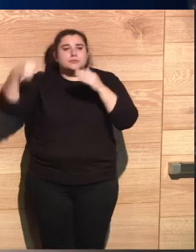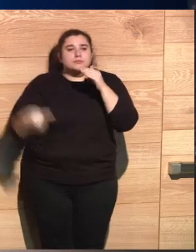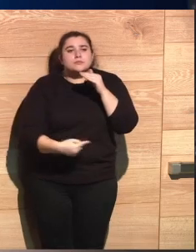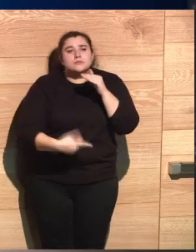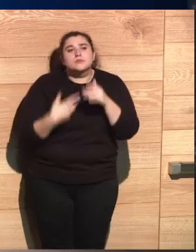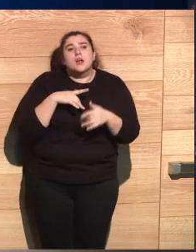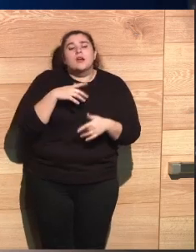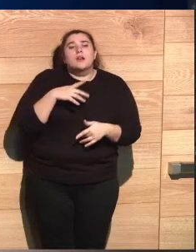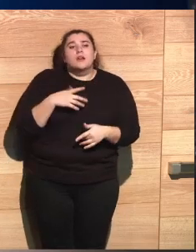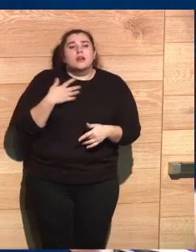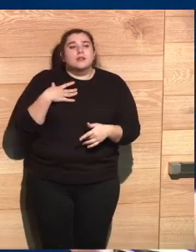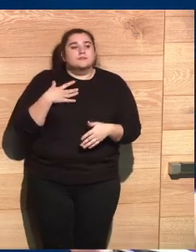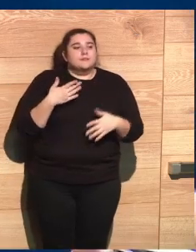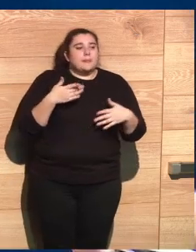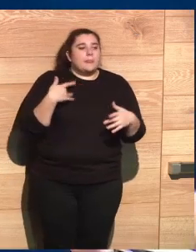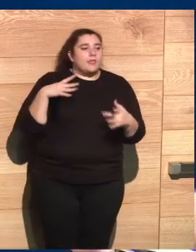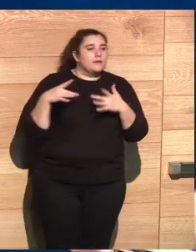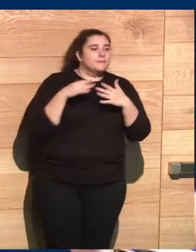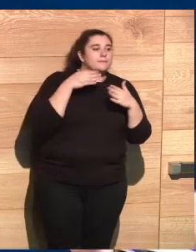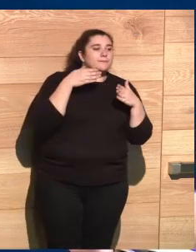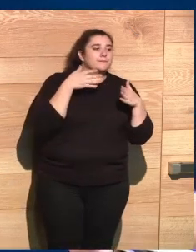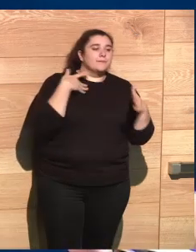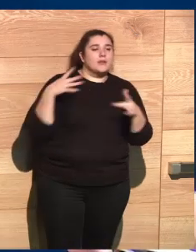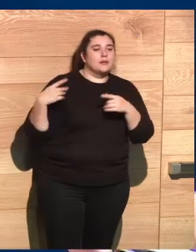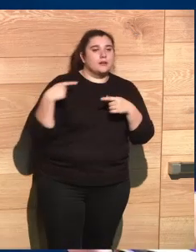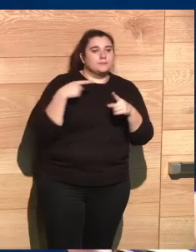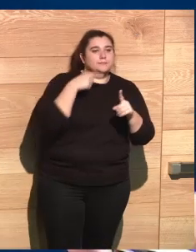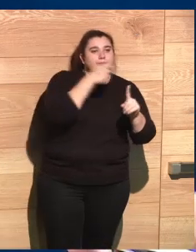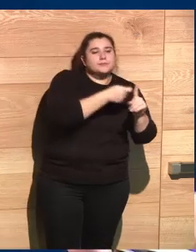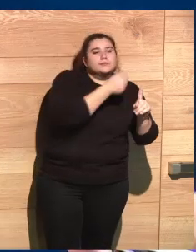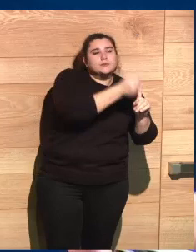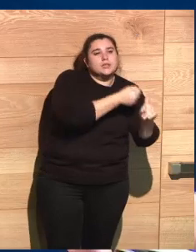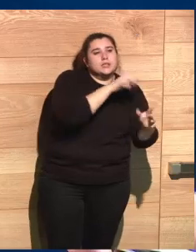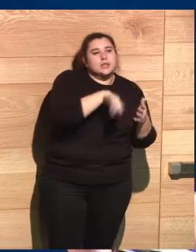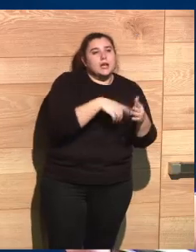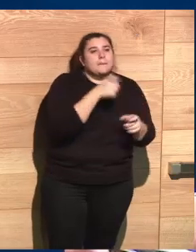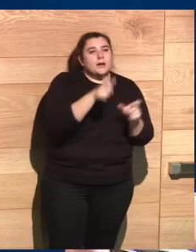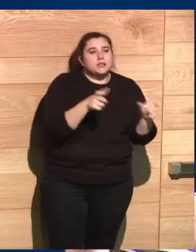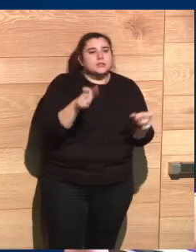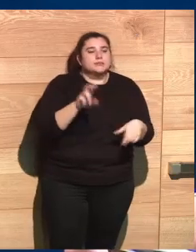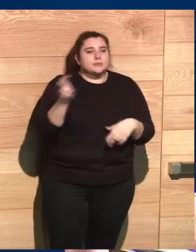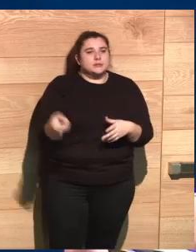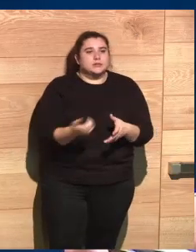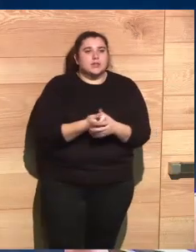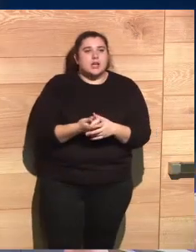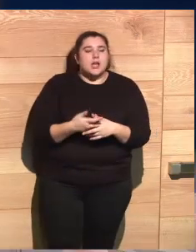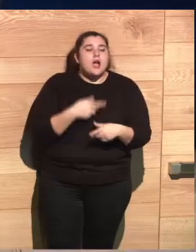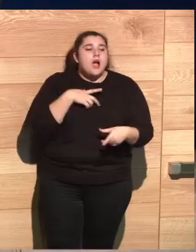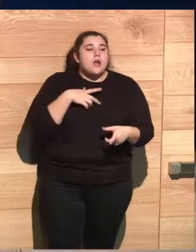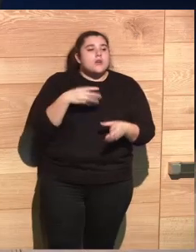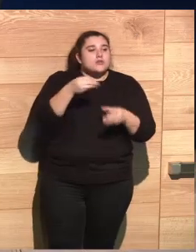reputaciones con un y like. acosar gente. Likes y reviews. Claro, likes y reviews. Es la manera de controlar el